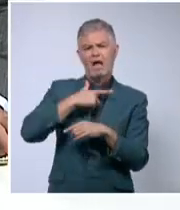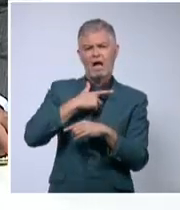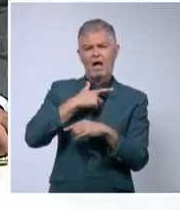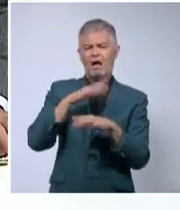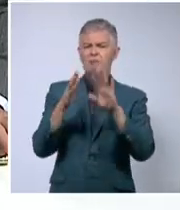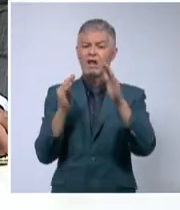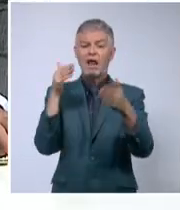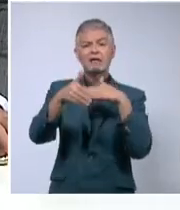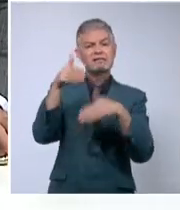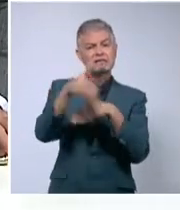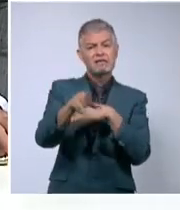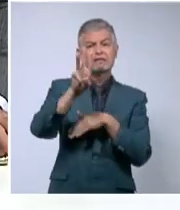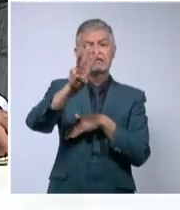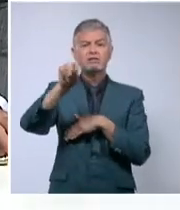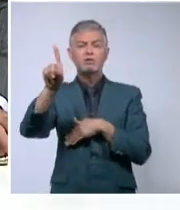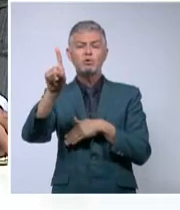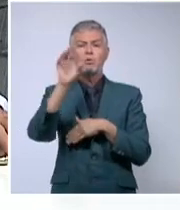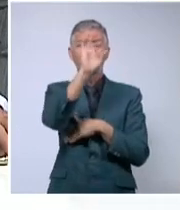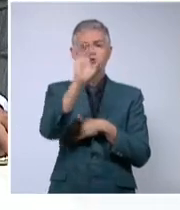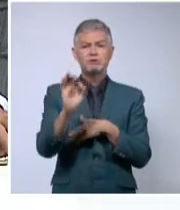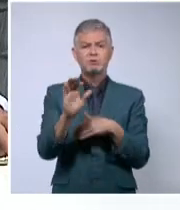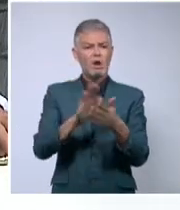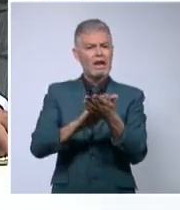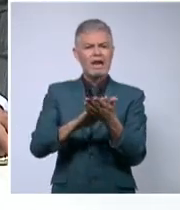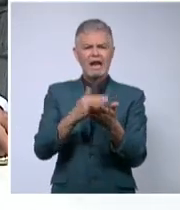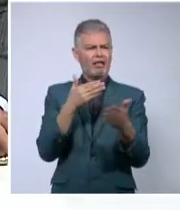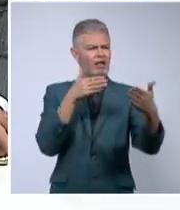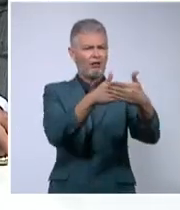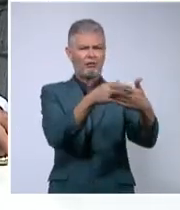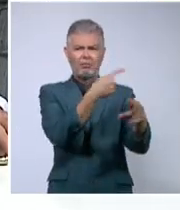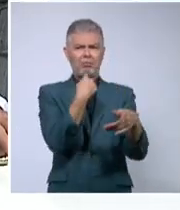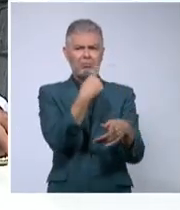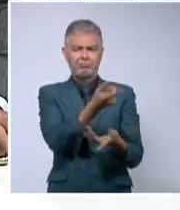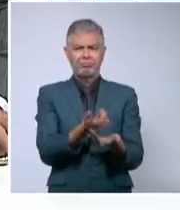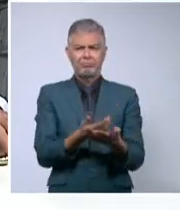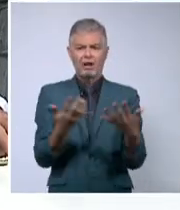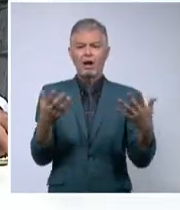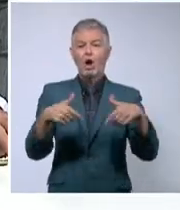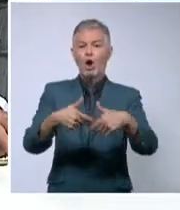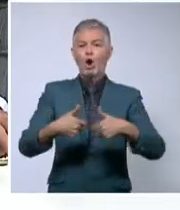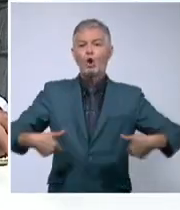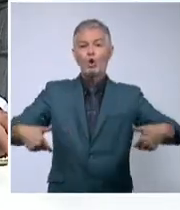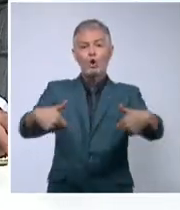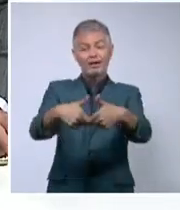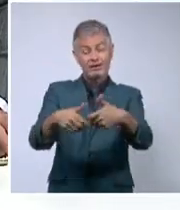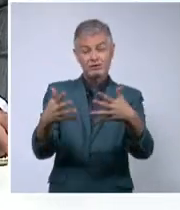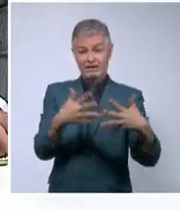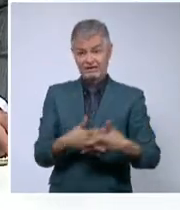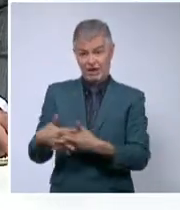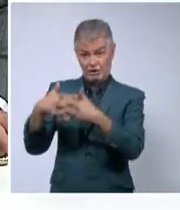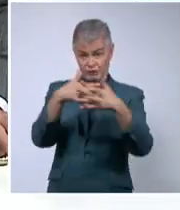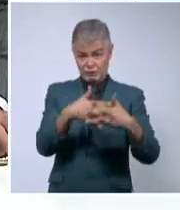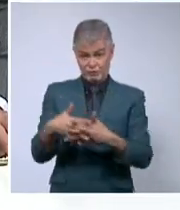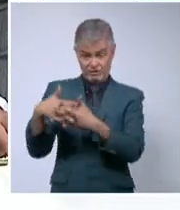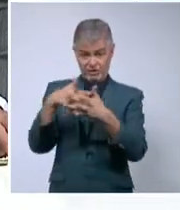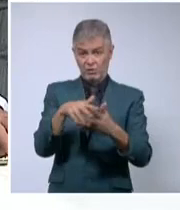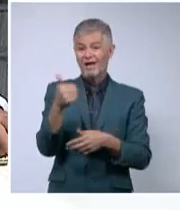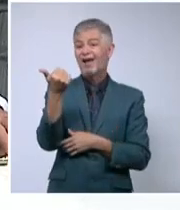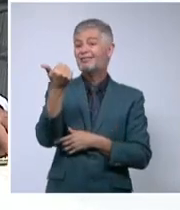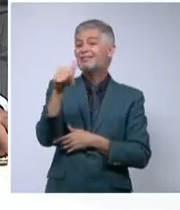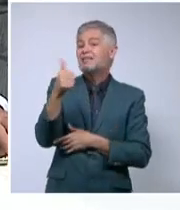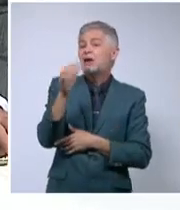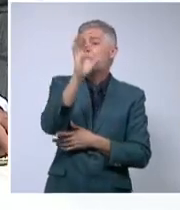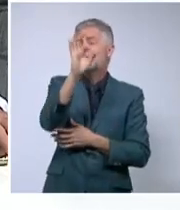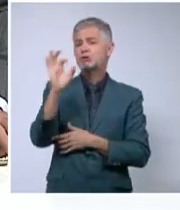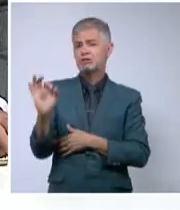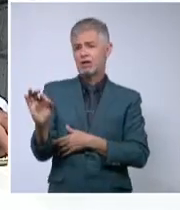31%. Sin embargo, nadie las cuestionó. El Congreso de Estados Unidos tiene una popularidad cercana al 10% y sigue